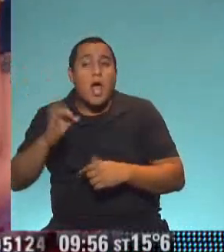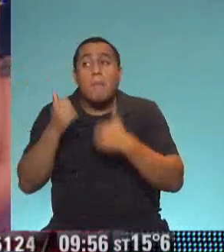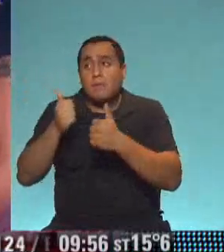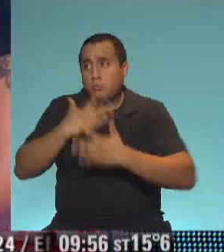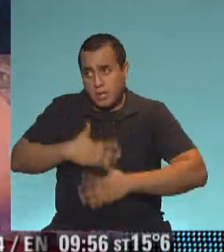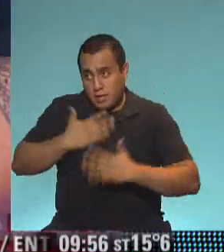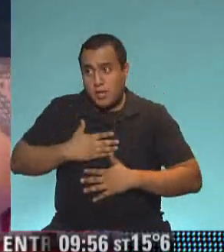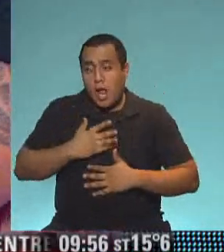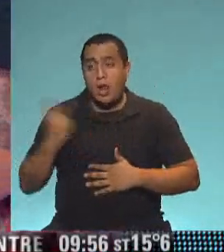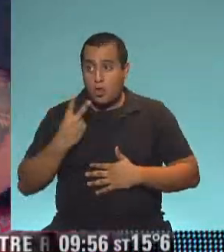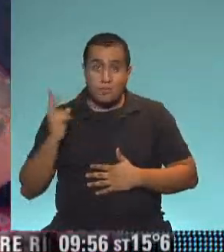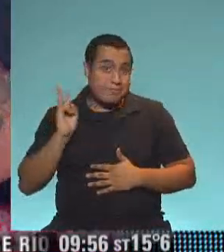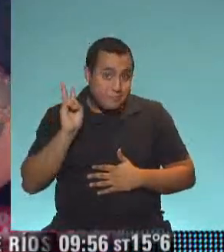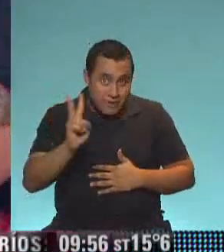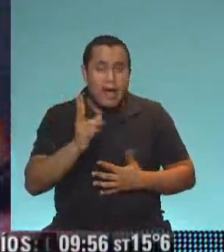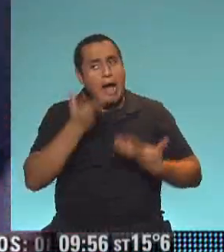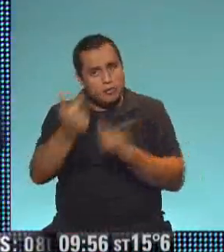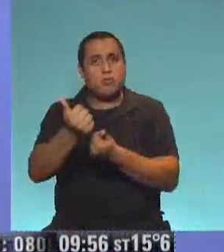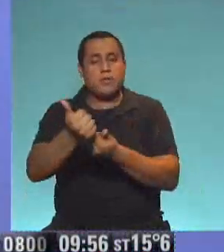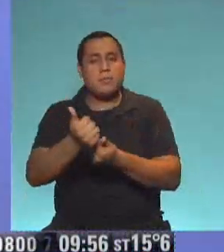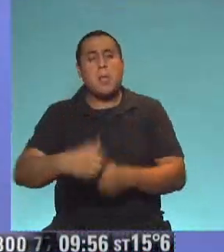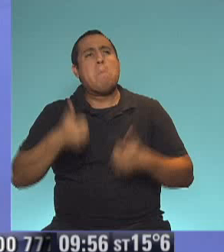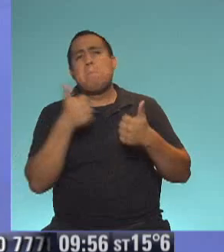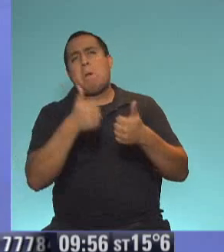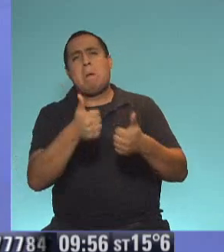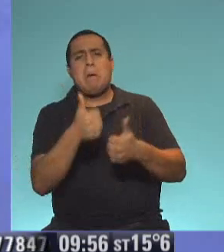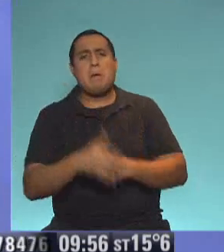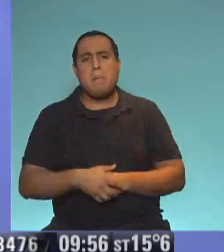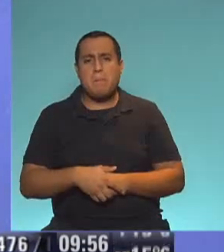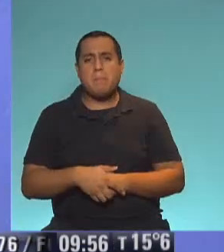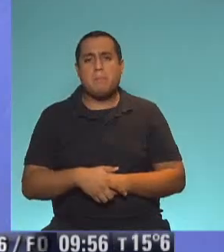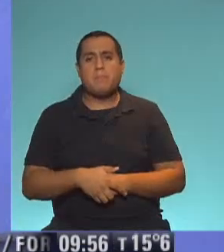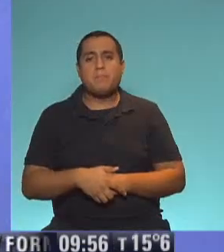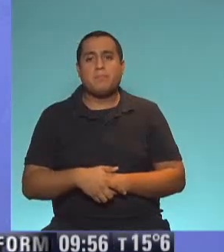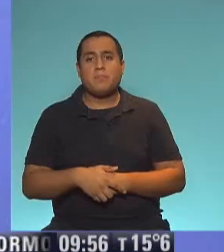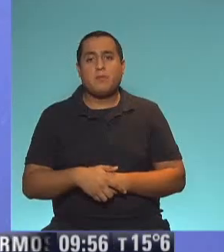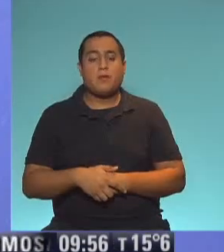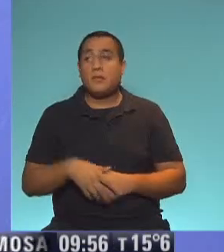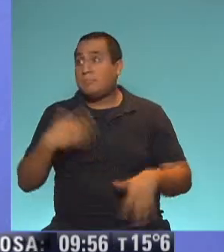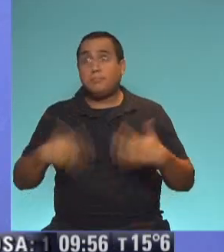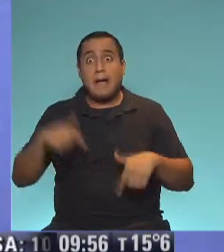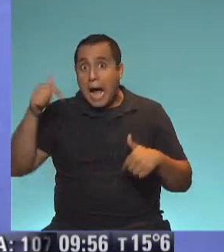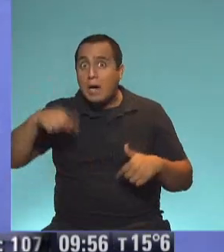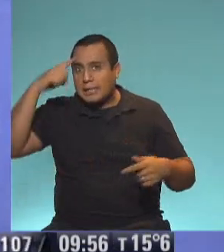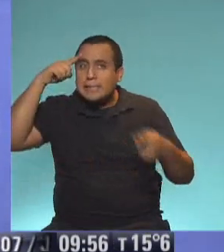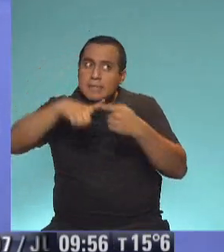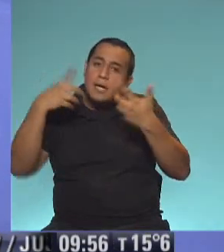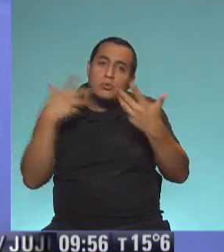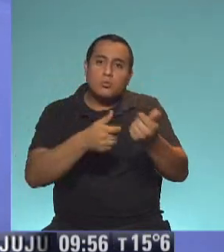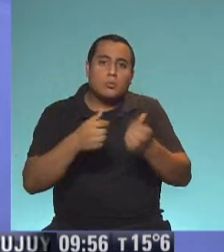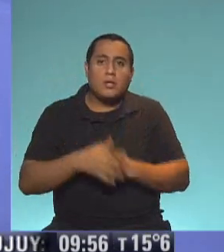calma. Enseguida estamos yendo las bomberas al rescate. Perfecto. Bien, tenemos una misión, una misión, amiga bombera. Perfecto, vamos. Tranquilo,